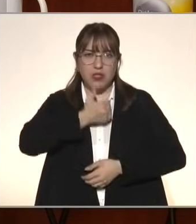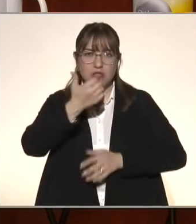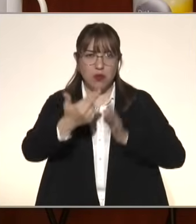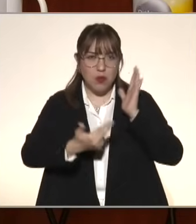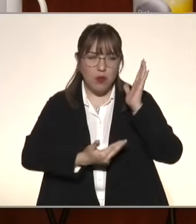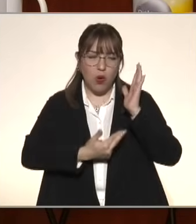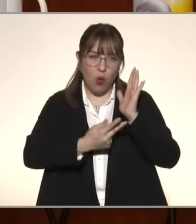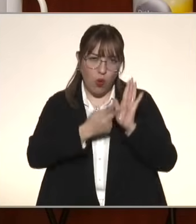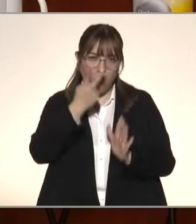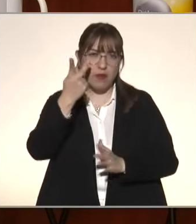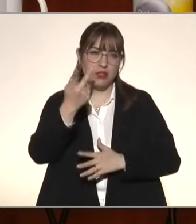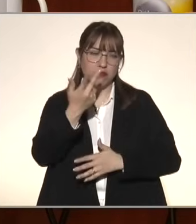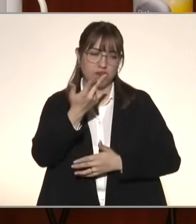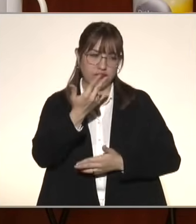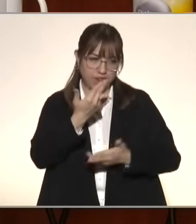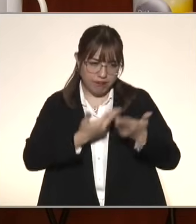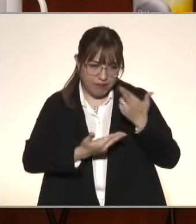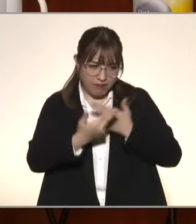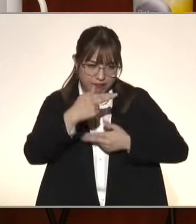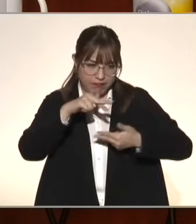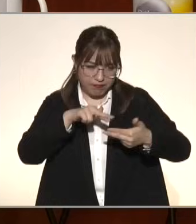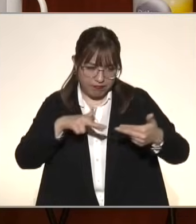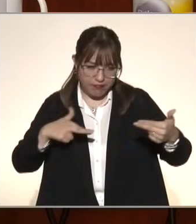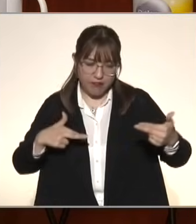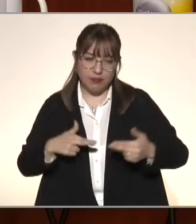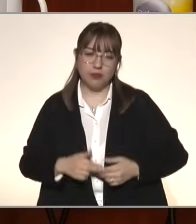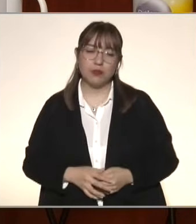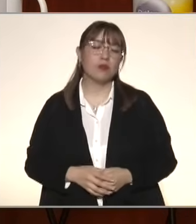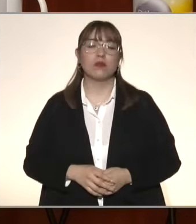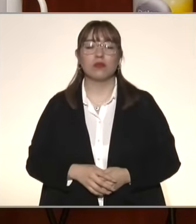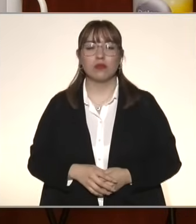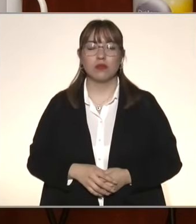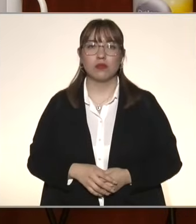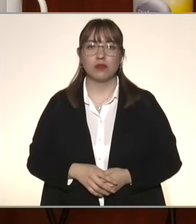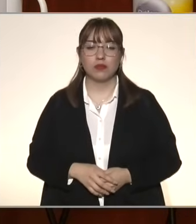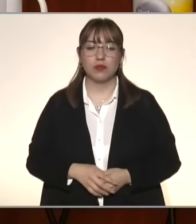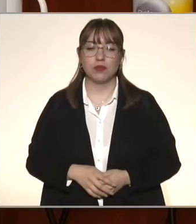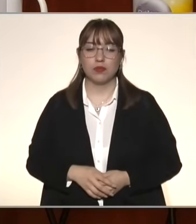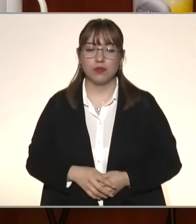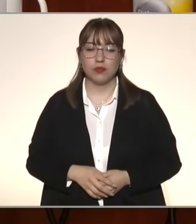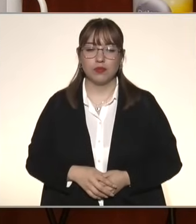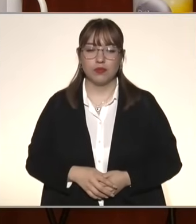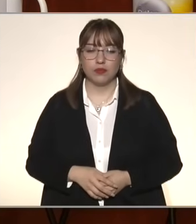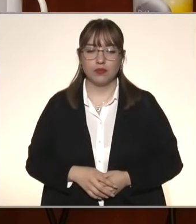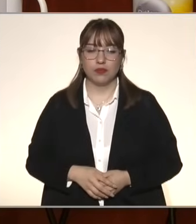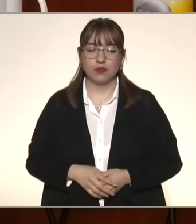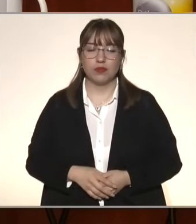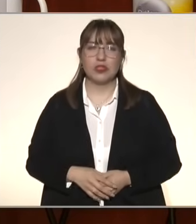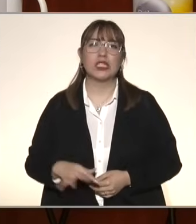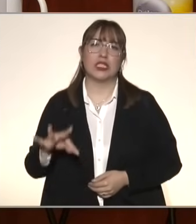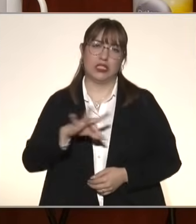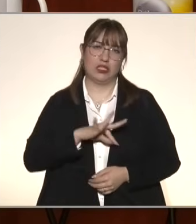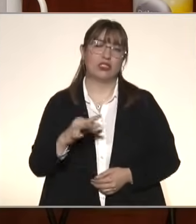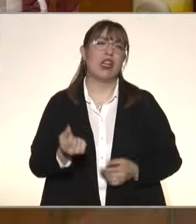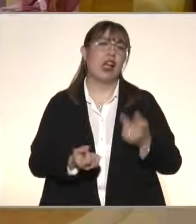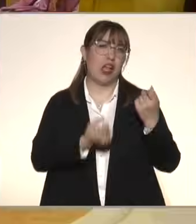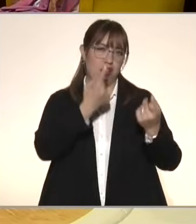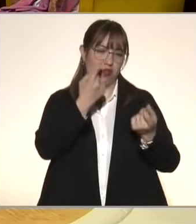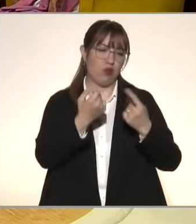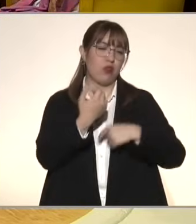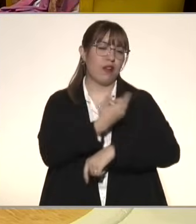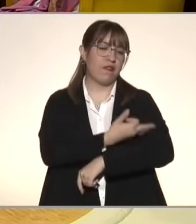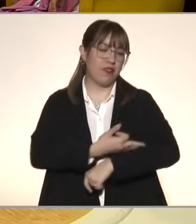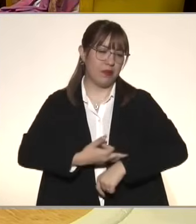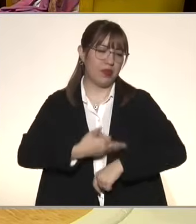sea posible. Insisto, también hay familiares de pronto, como los que hemos escuchado, pues que es muy tenso y tal vez hay una situación